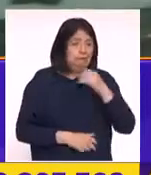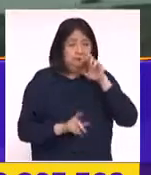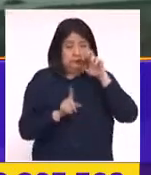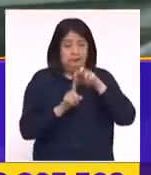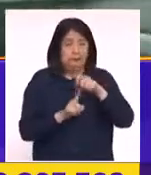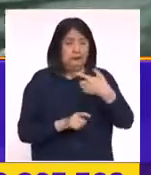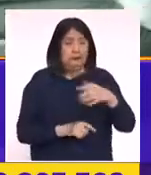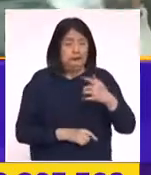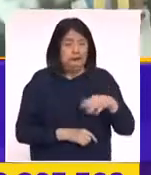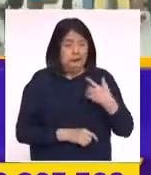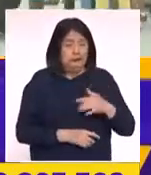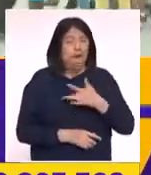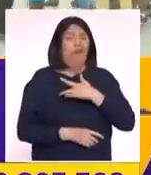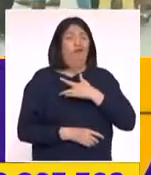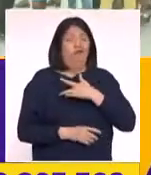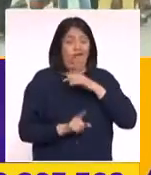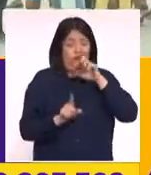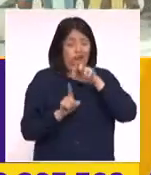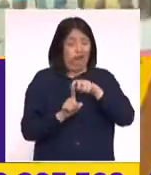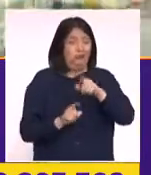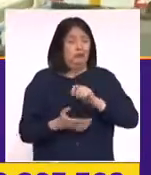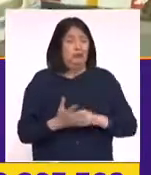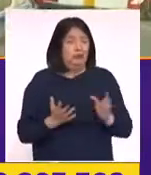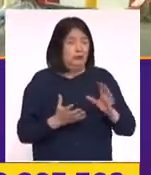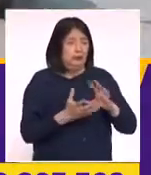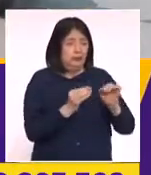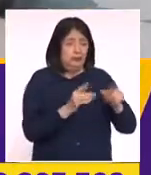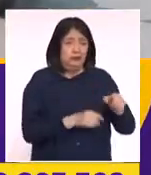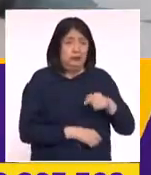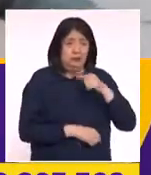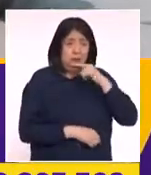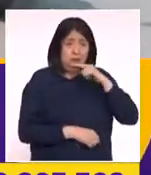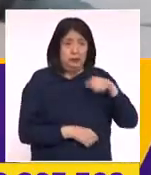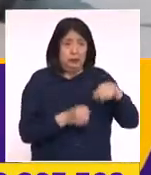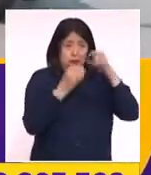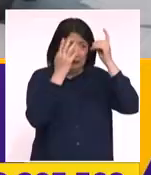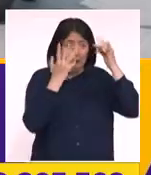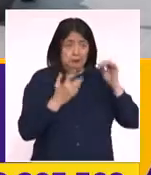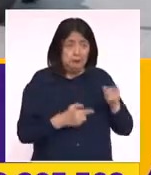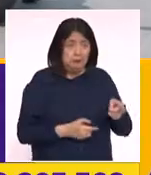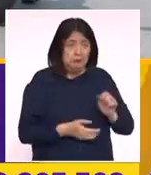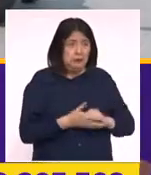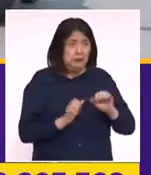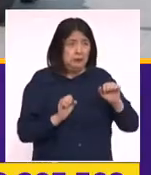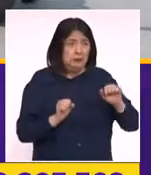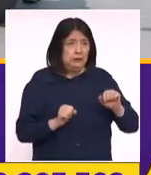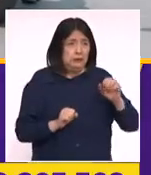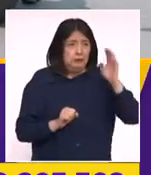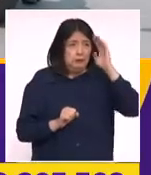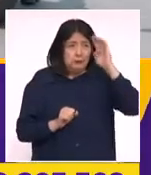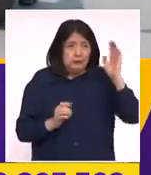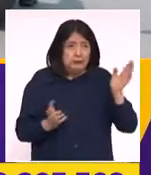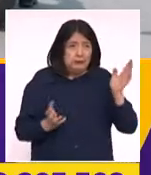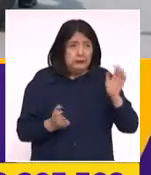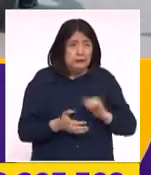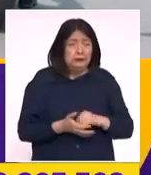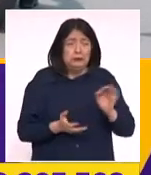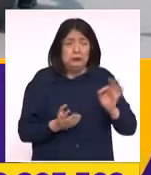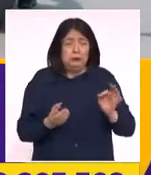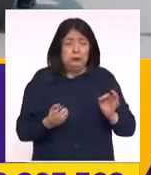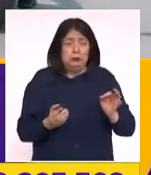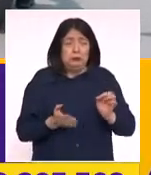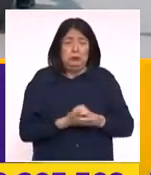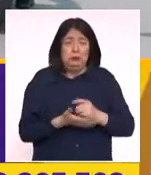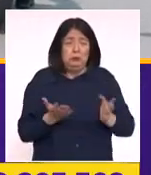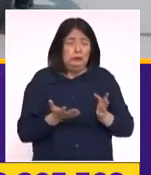estamos viendo qué impactante esa historia de una señora que iba a casarse y efectivamente la policía no le facilita el paso, pero